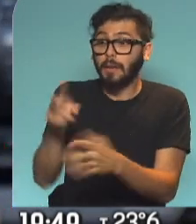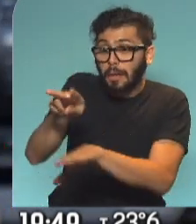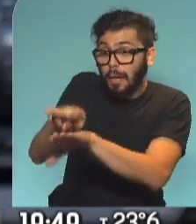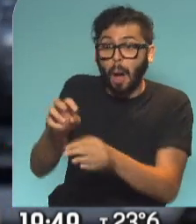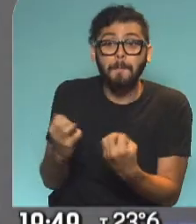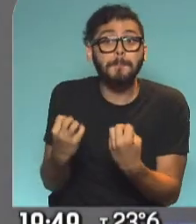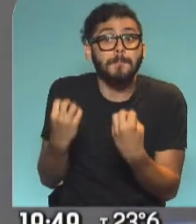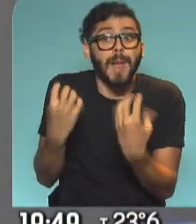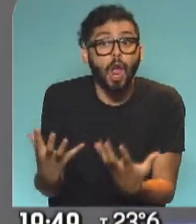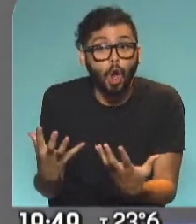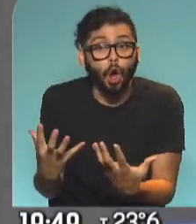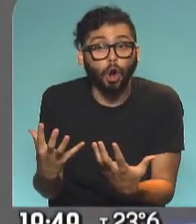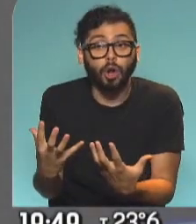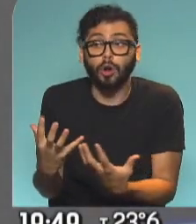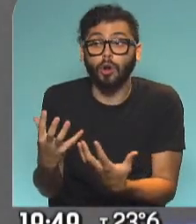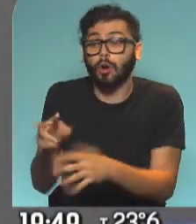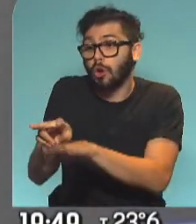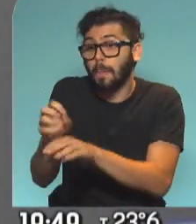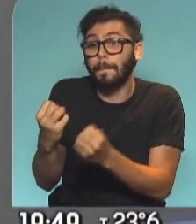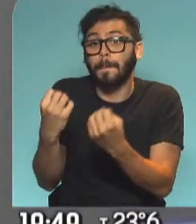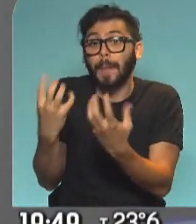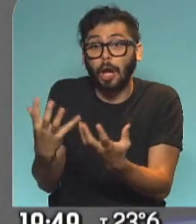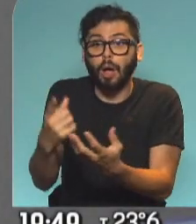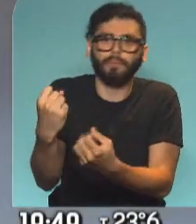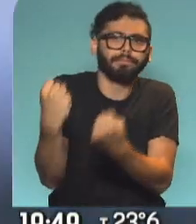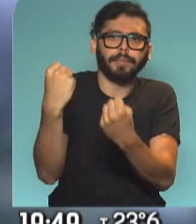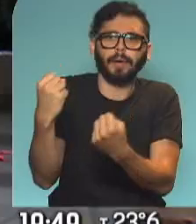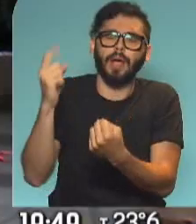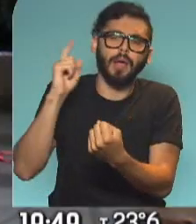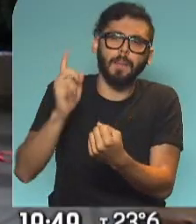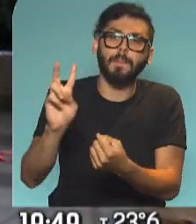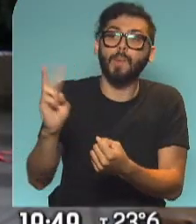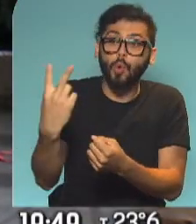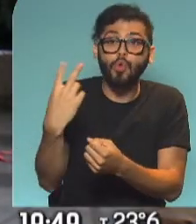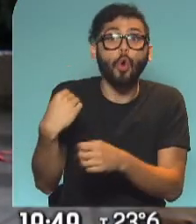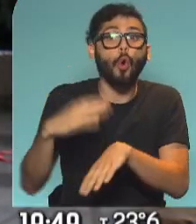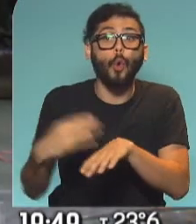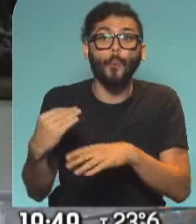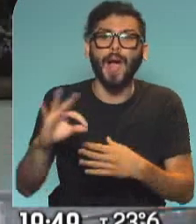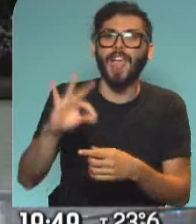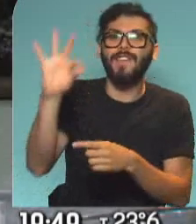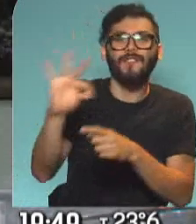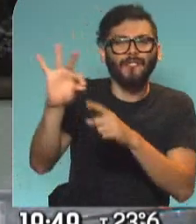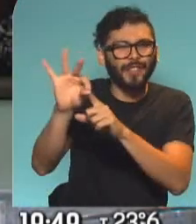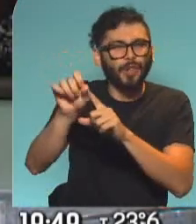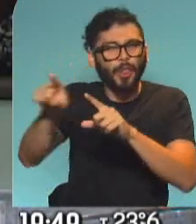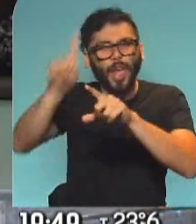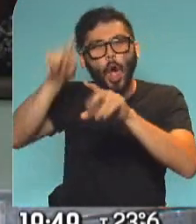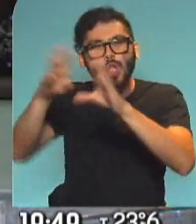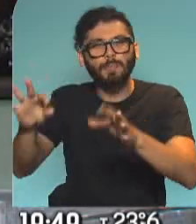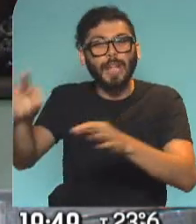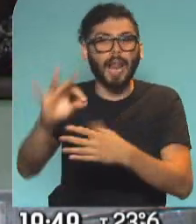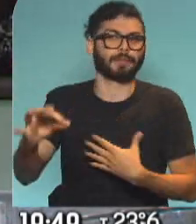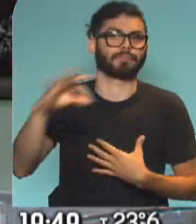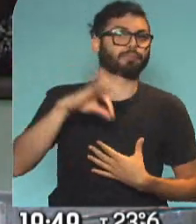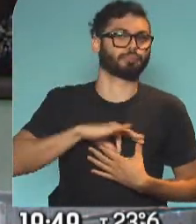clínico terminó provocando la muerte a raíz de una infección intrahospitalaria. Y aquí estamos